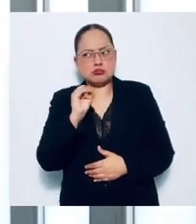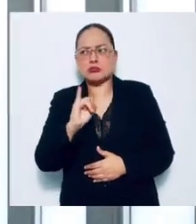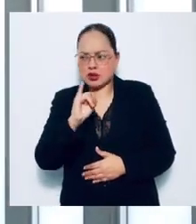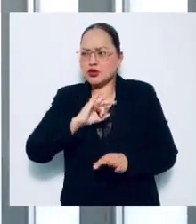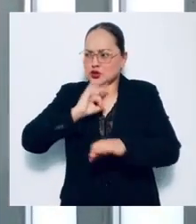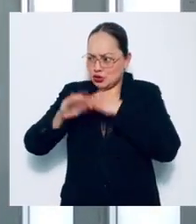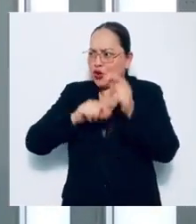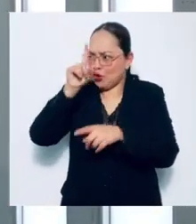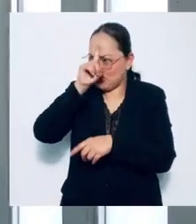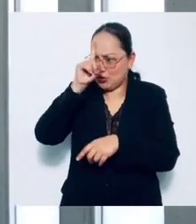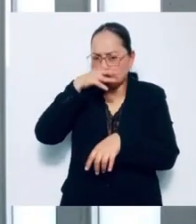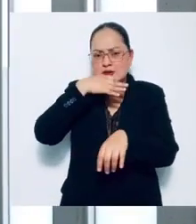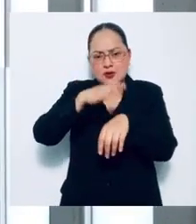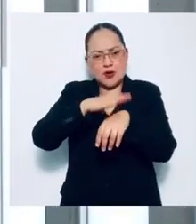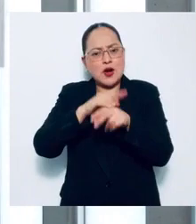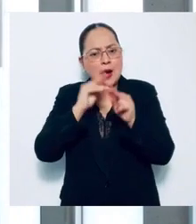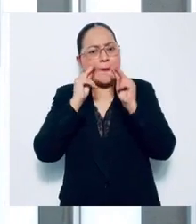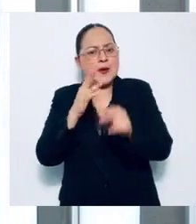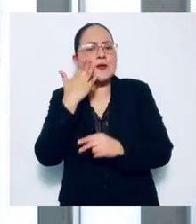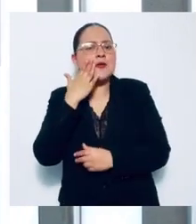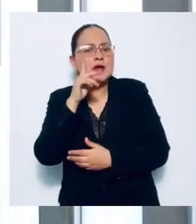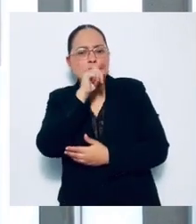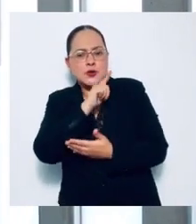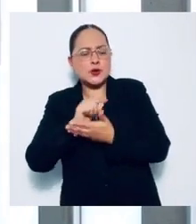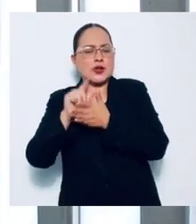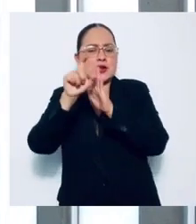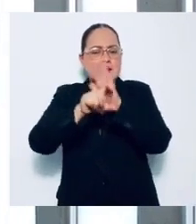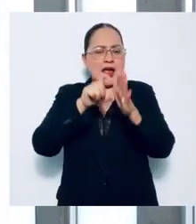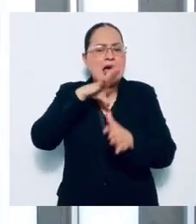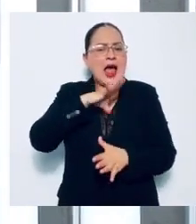redes sociales del Canal del Congreso porque hay mucho esfuerzo,